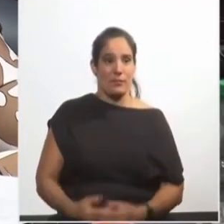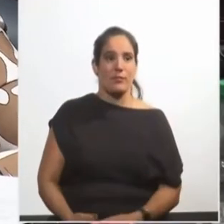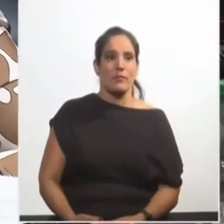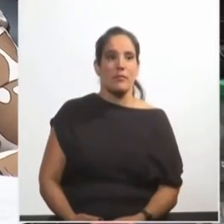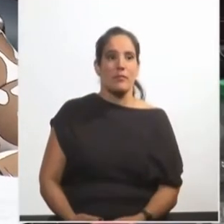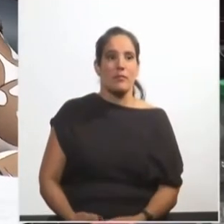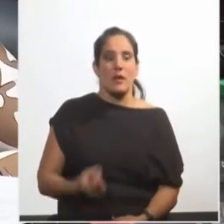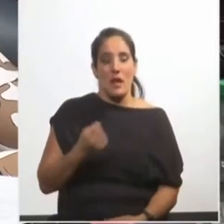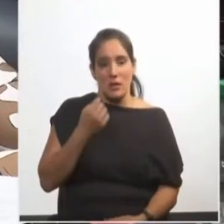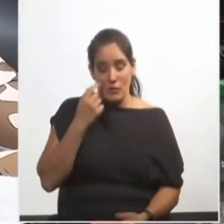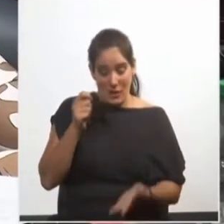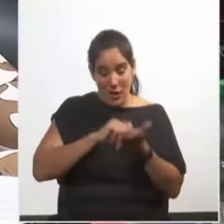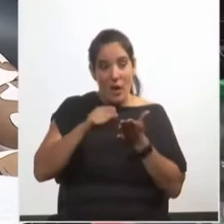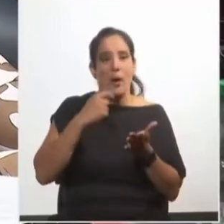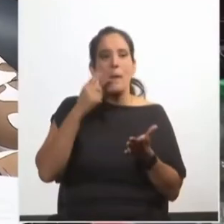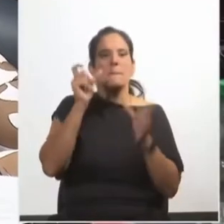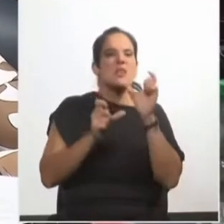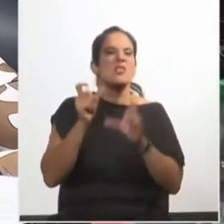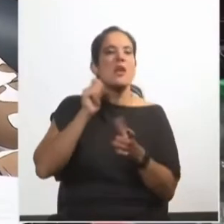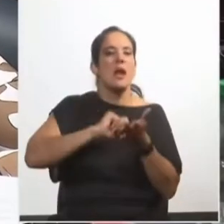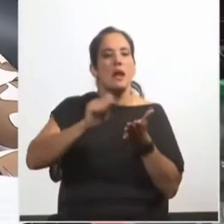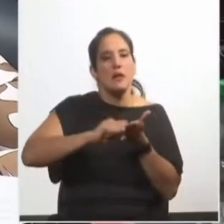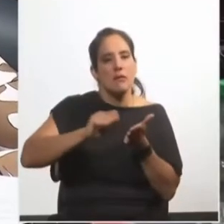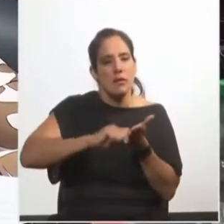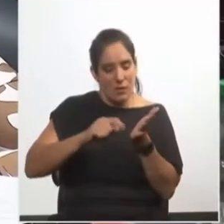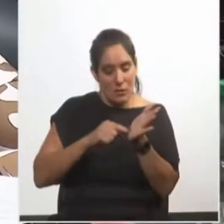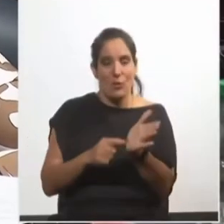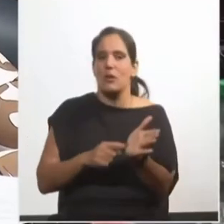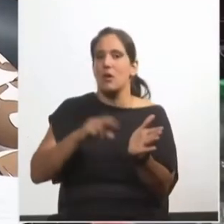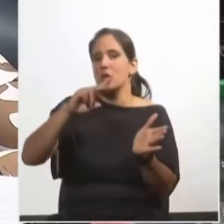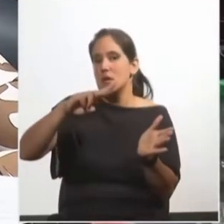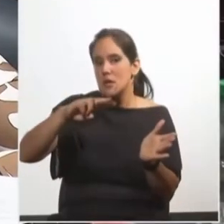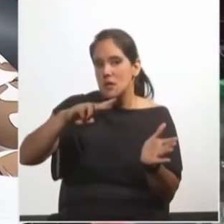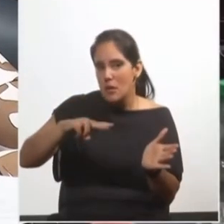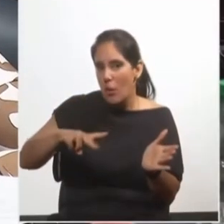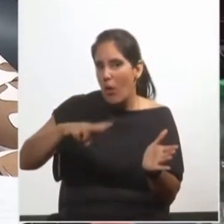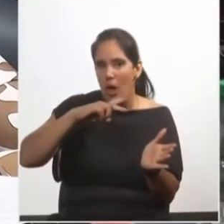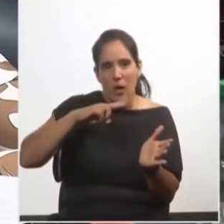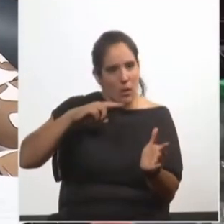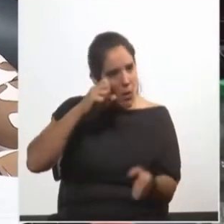Los redactores de este proyecto, que fueron los mismos que los del